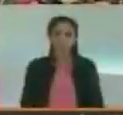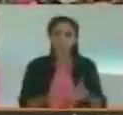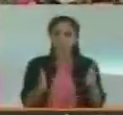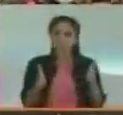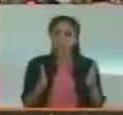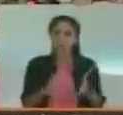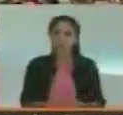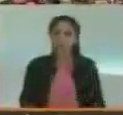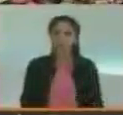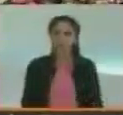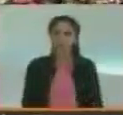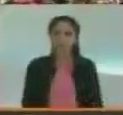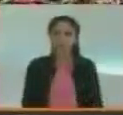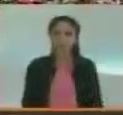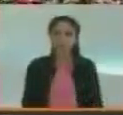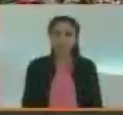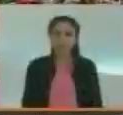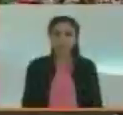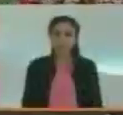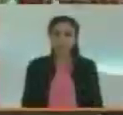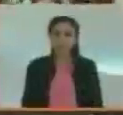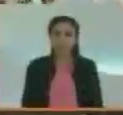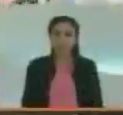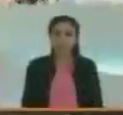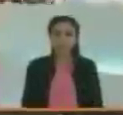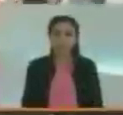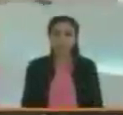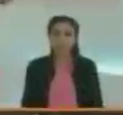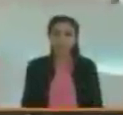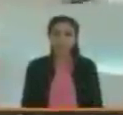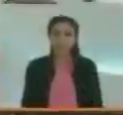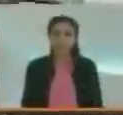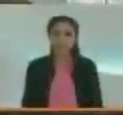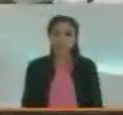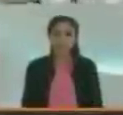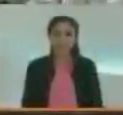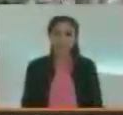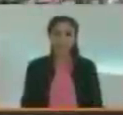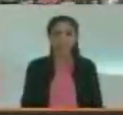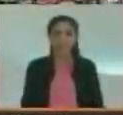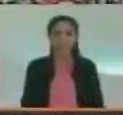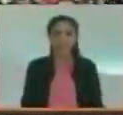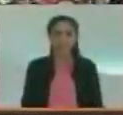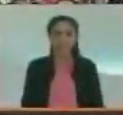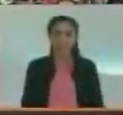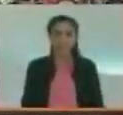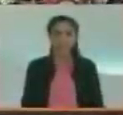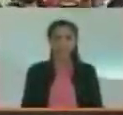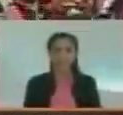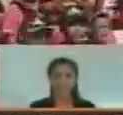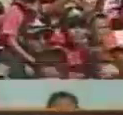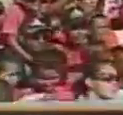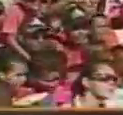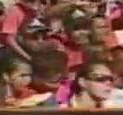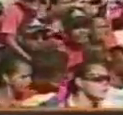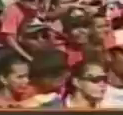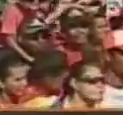Venceremos, venceremos, venceremos. ¡Es la lucha! ¡Carabobo!